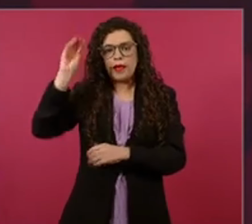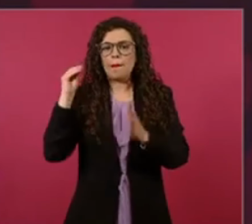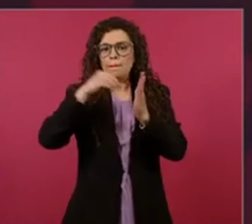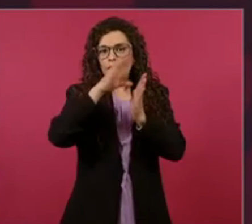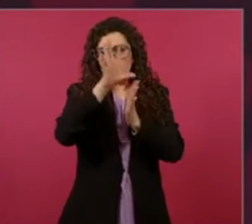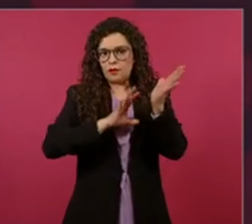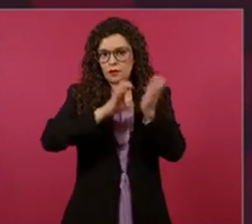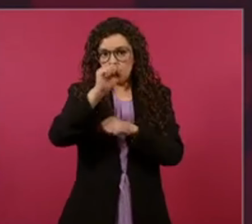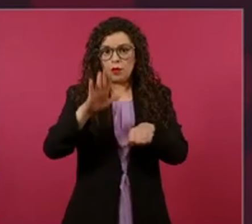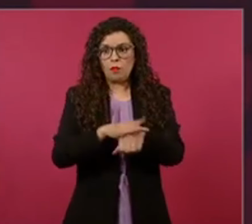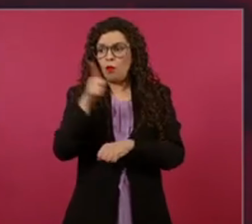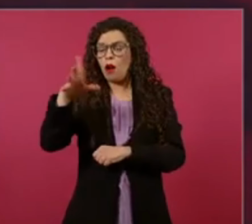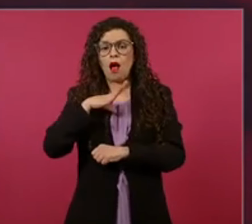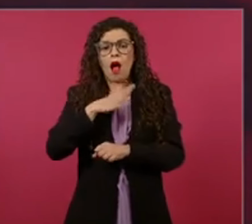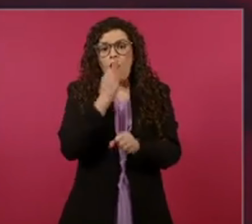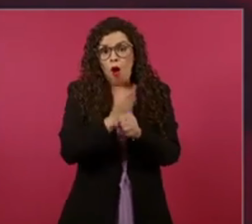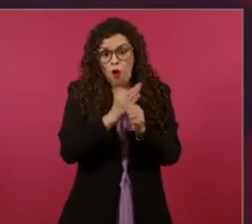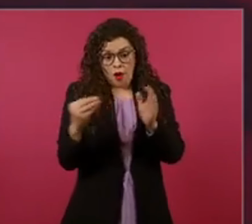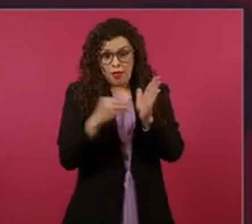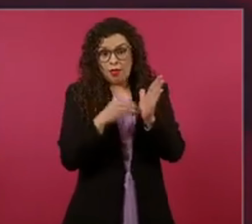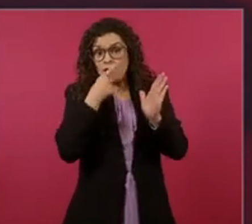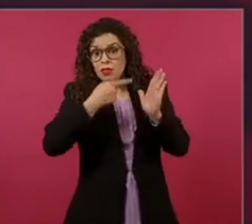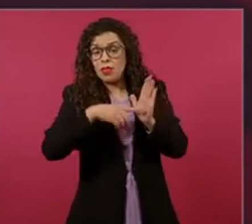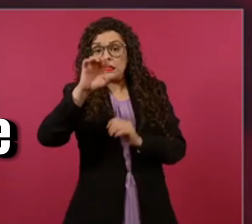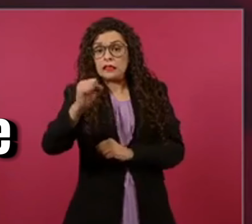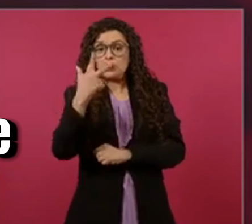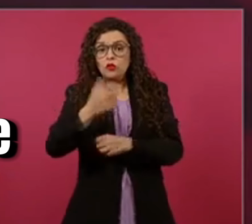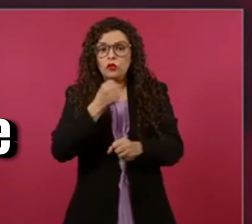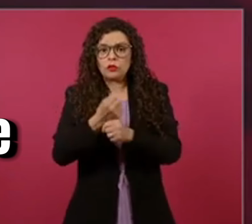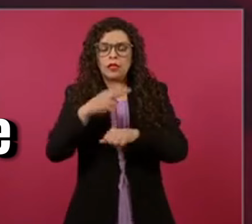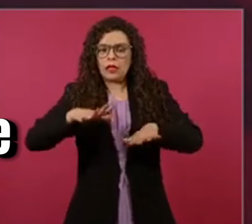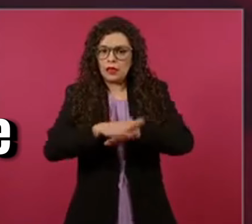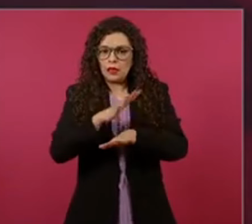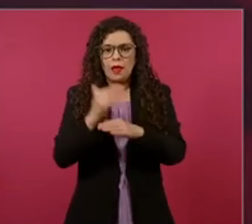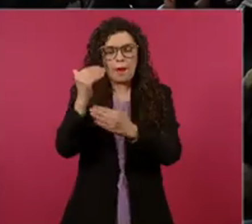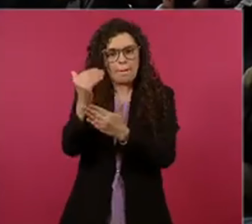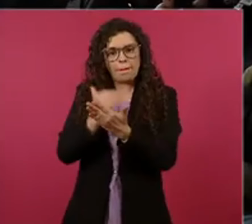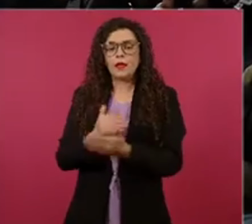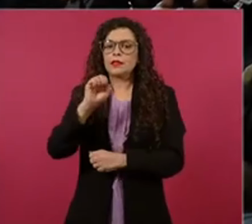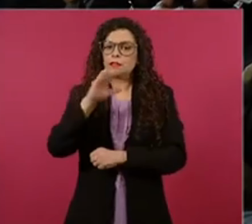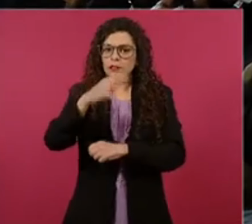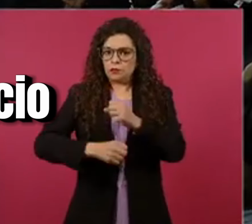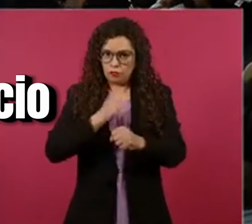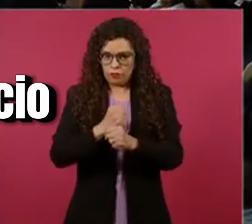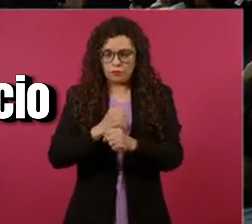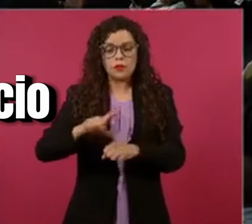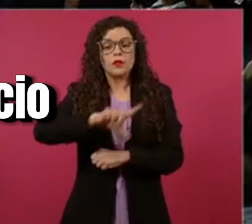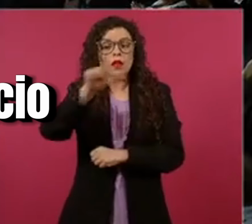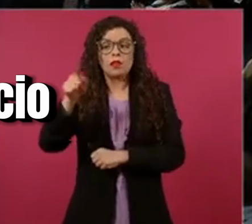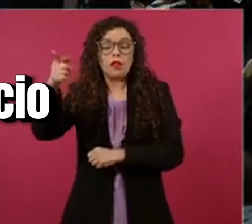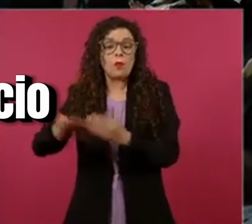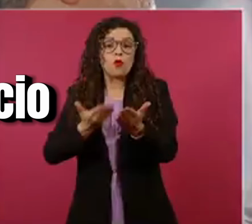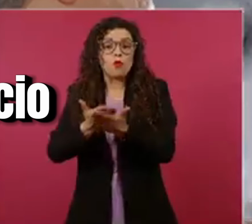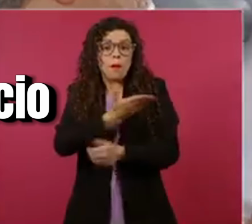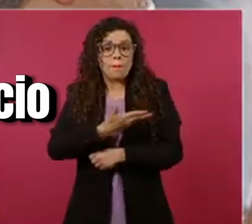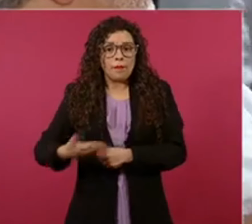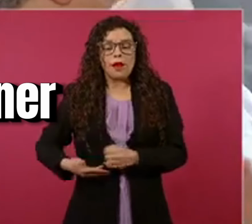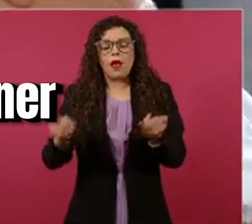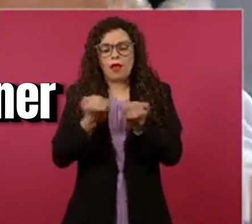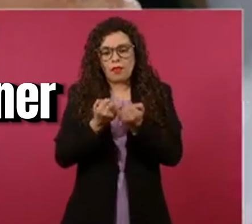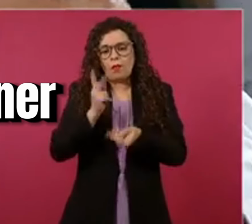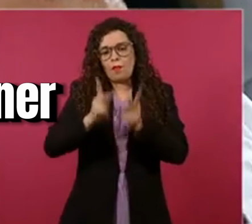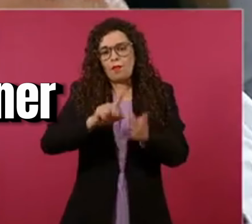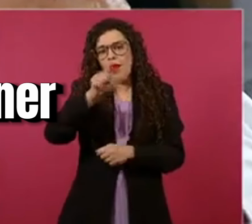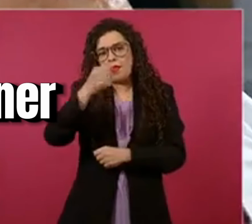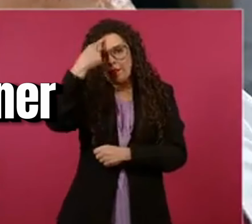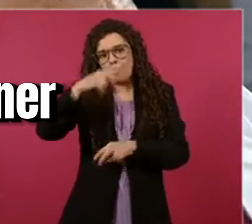desde los 68. Y ya vamos a ir viendo las otras reformas que planteó el presidente. La otra es, usted va a vivir también aquí en Palacio Nacional,